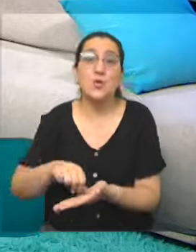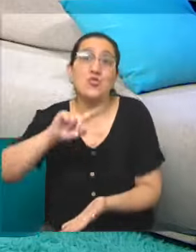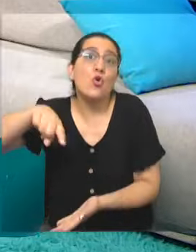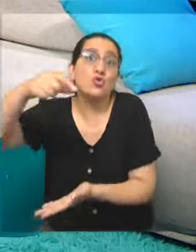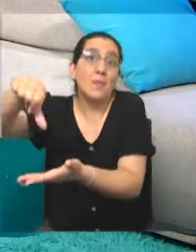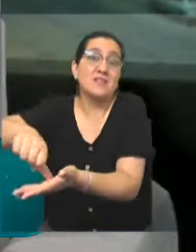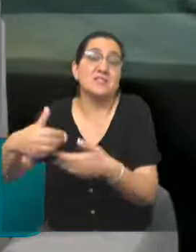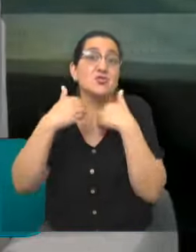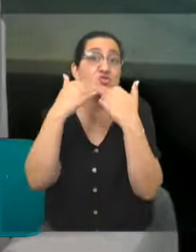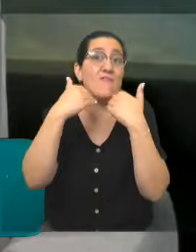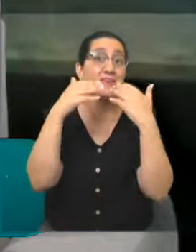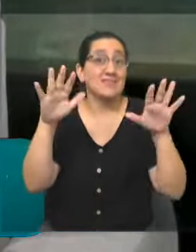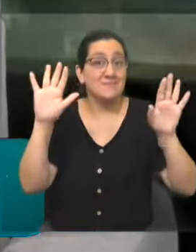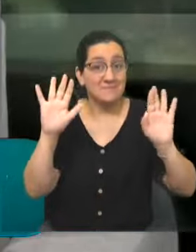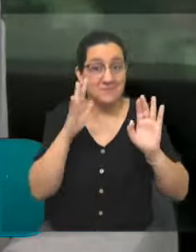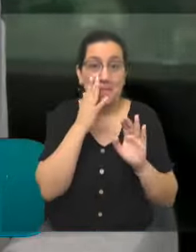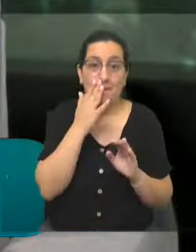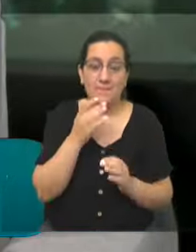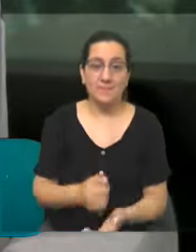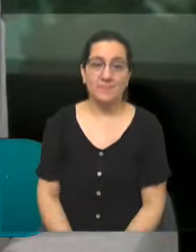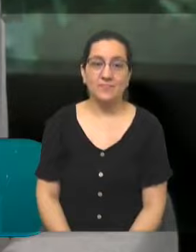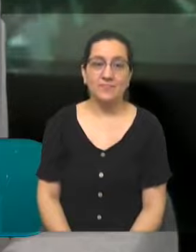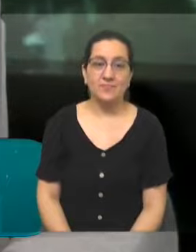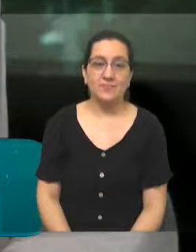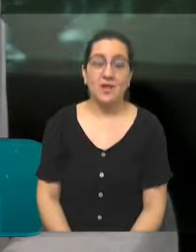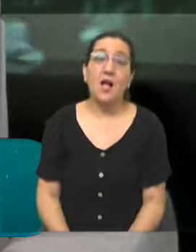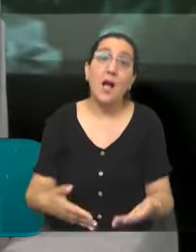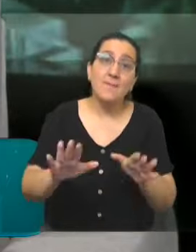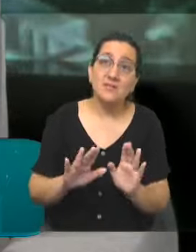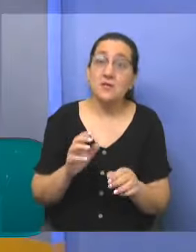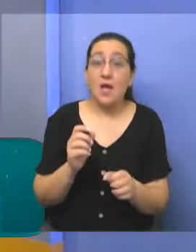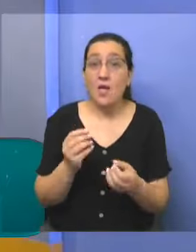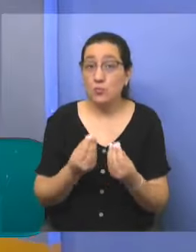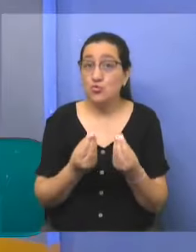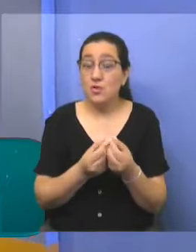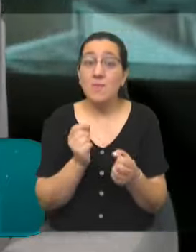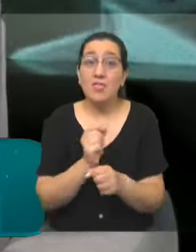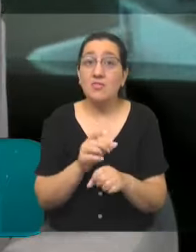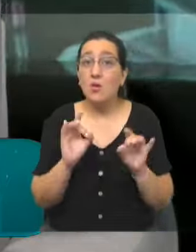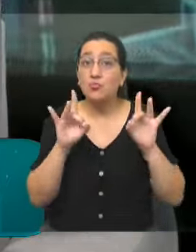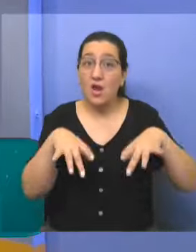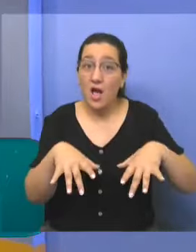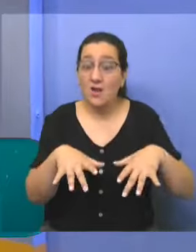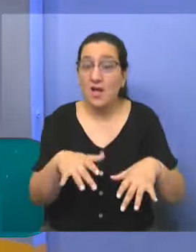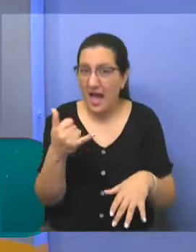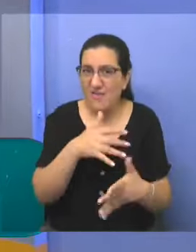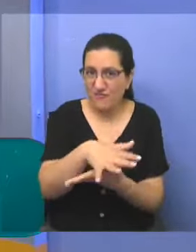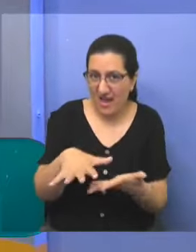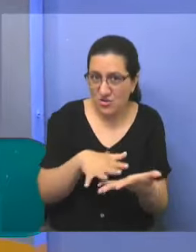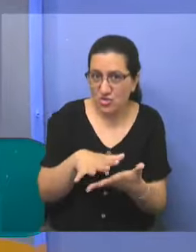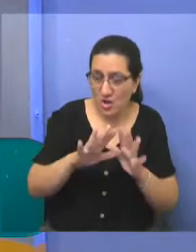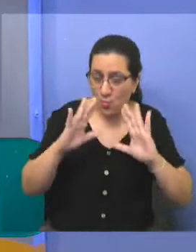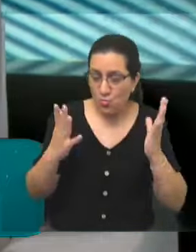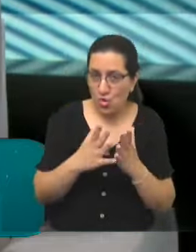mucha idea dónde está. Me gustaría igual saber el barrio de la gente que nos escribe de Australia. Claro, ¿cómo se llaman los barrios? Claro, ¿cómo se llaman los barrios? ¿Hay barrios en todos